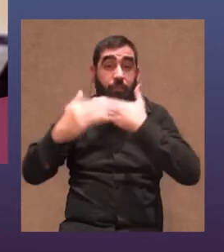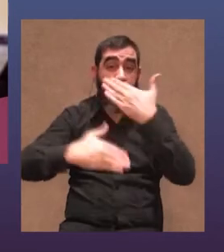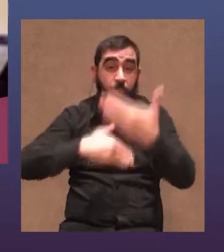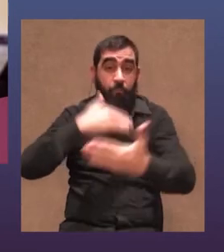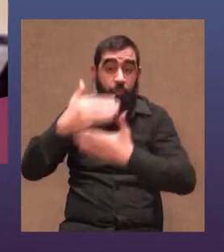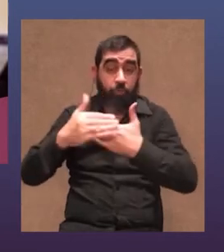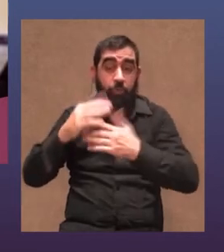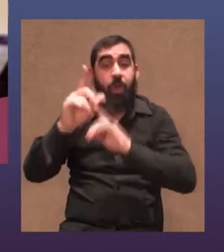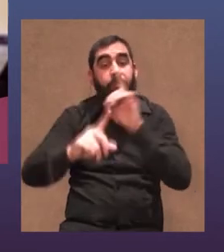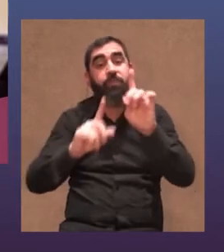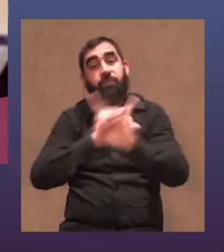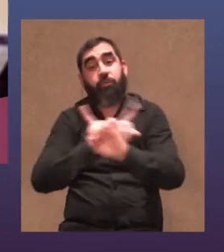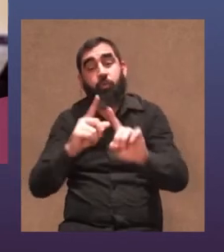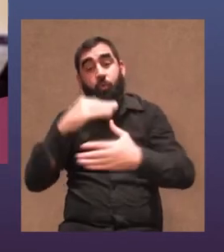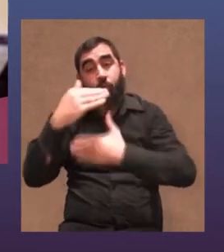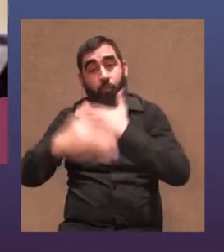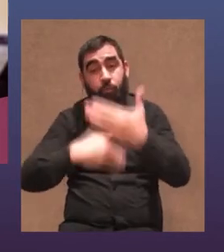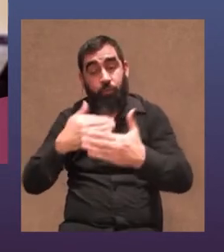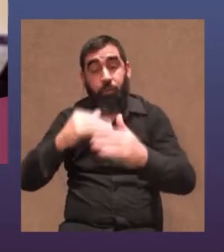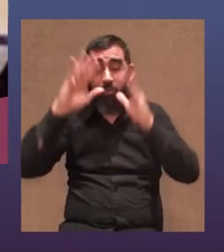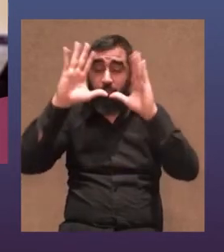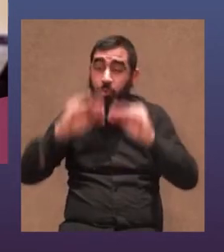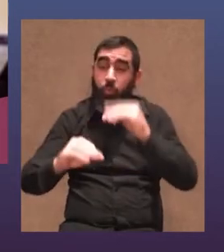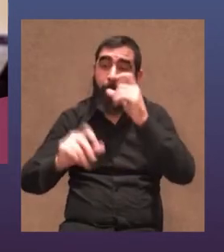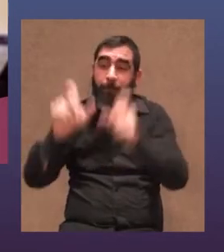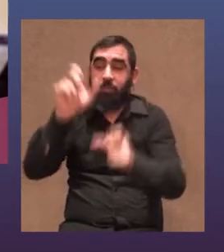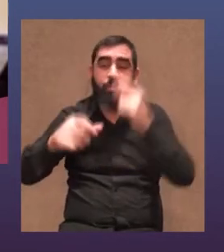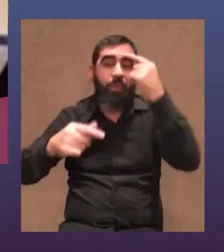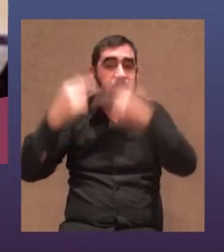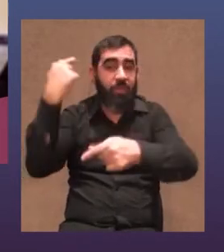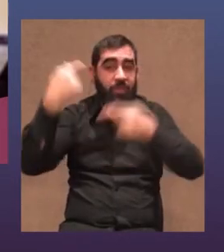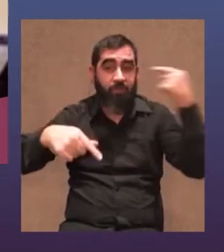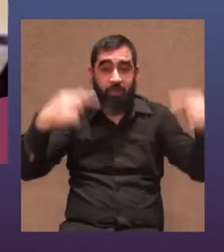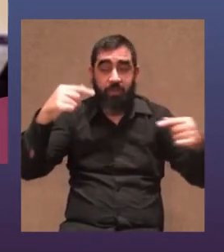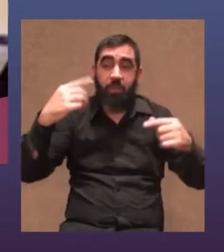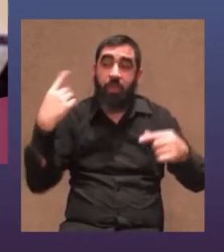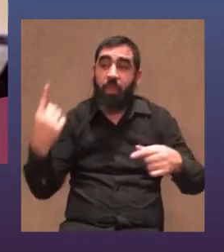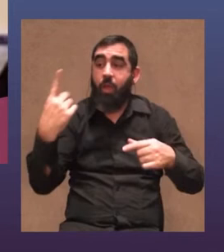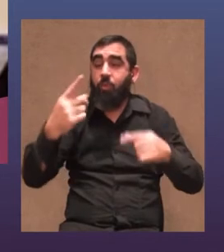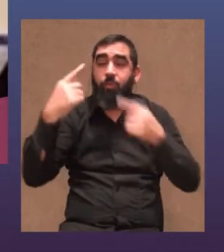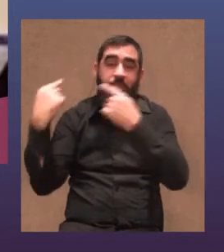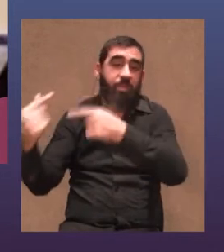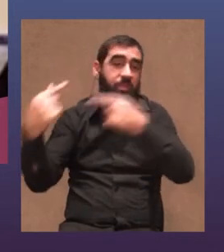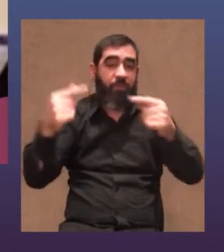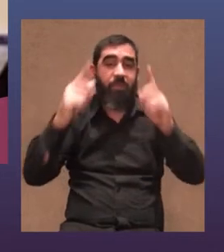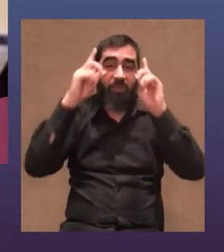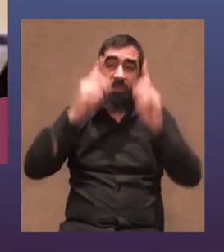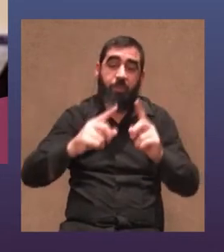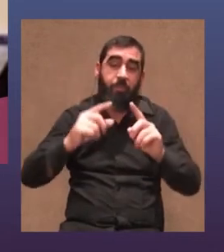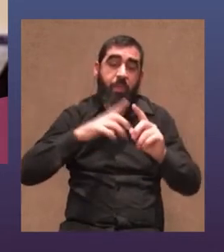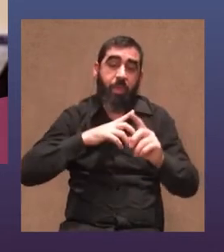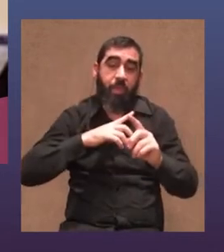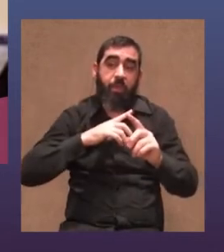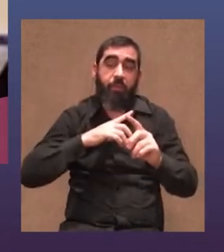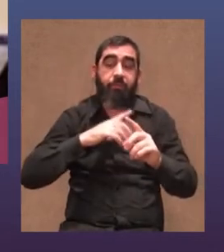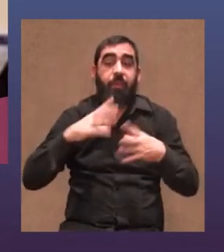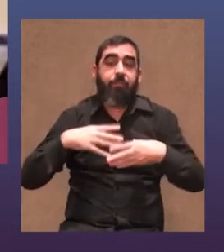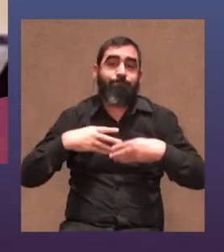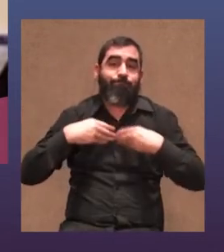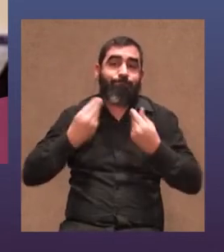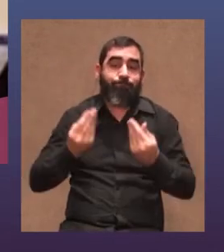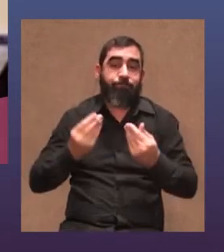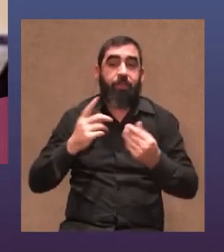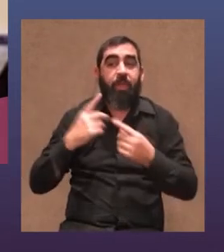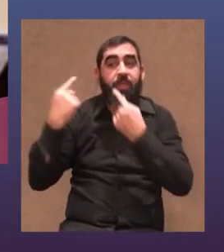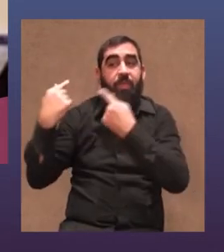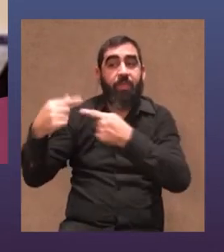a veces no funciona, somos todas personas distintas y reaccionamos de distintas maneras. No es lo mismo ser